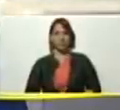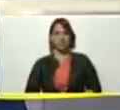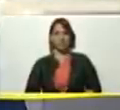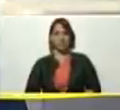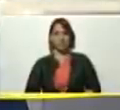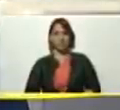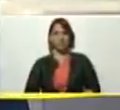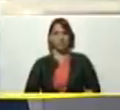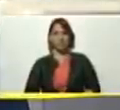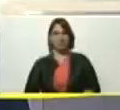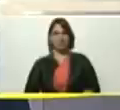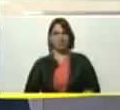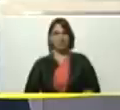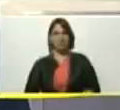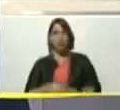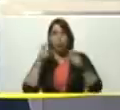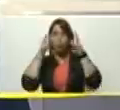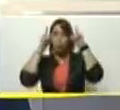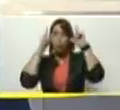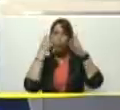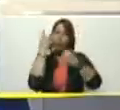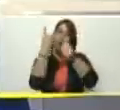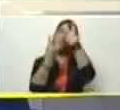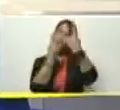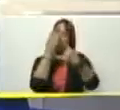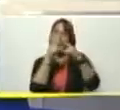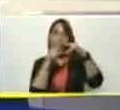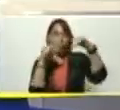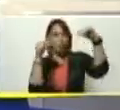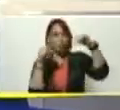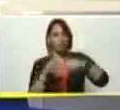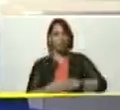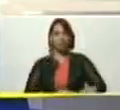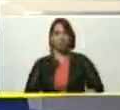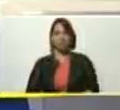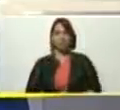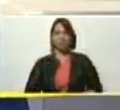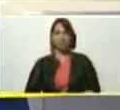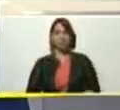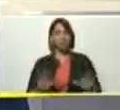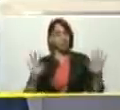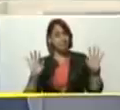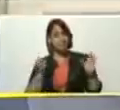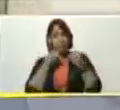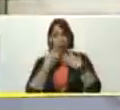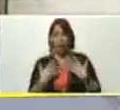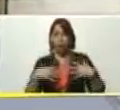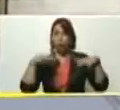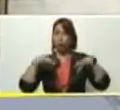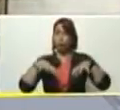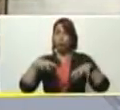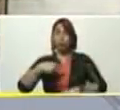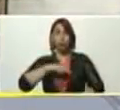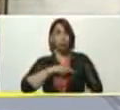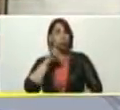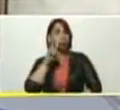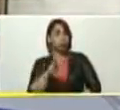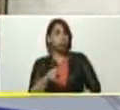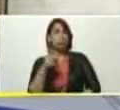Ese toro enamorado de la luna. Así que, bueno, va a haber lluvia, estamos pendientes de las